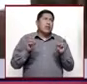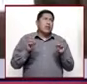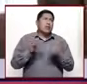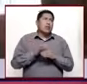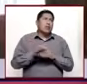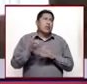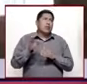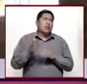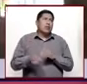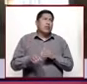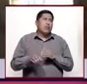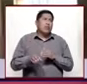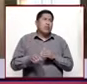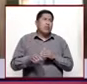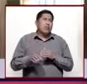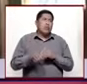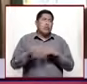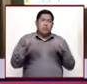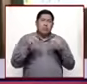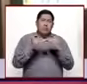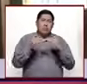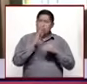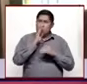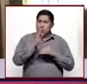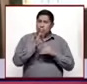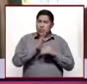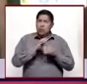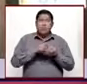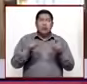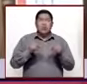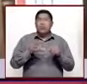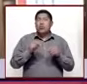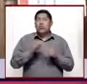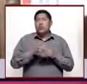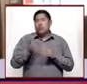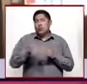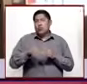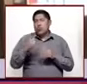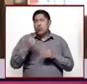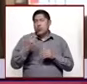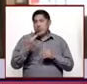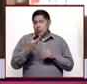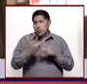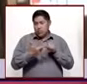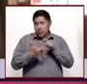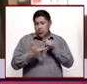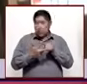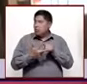de imparcialidad, pero no cumple los otros criterios de